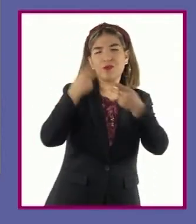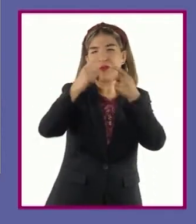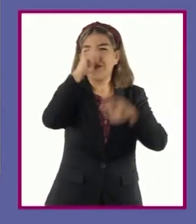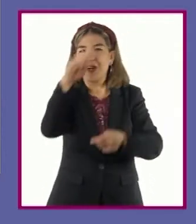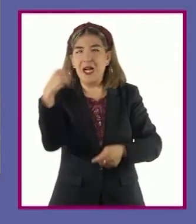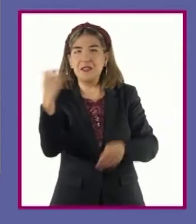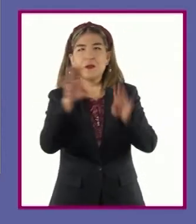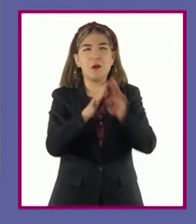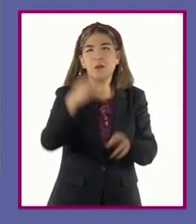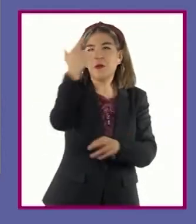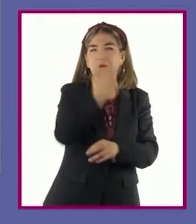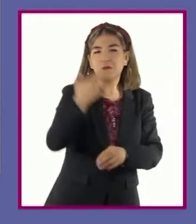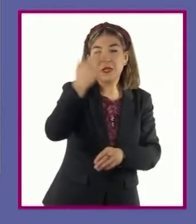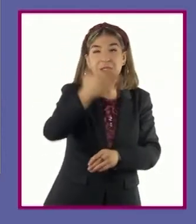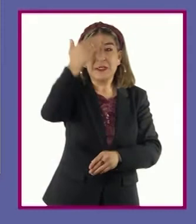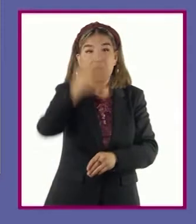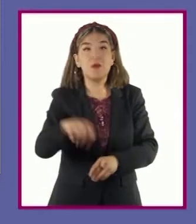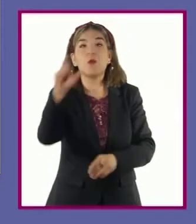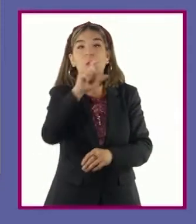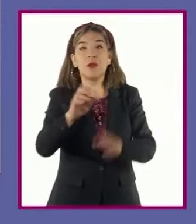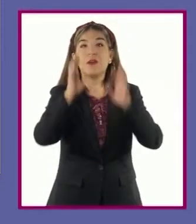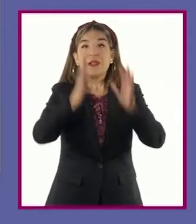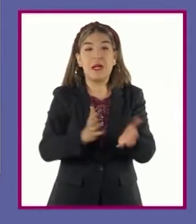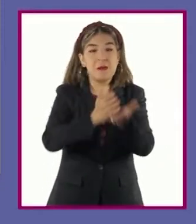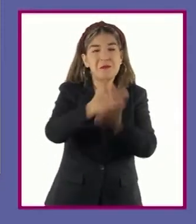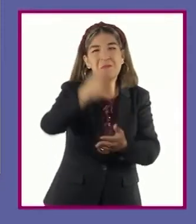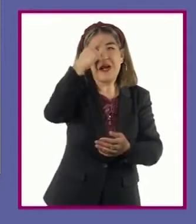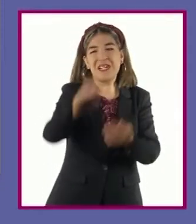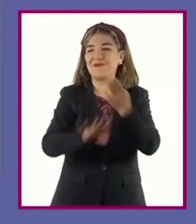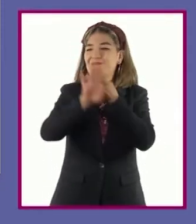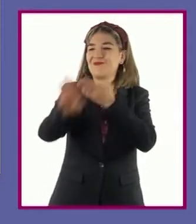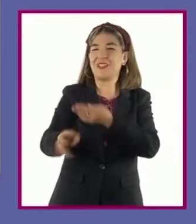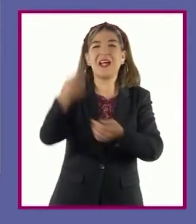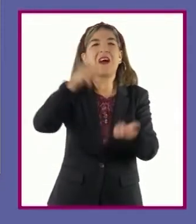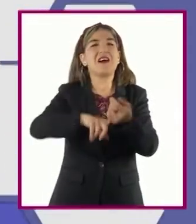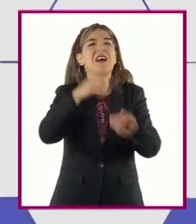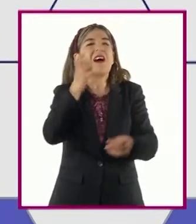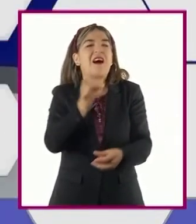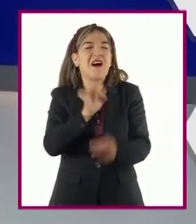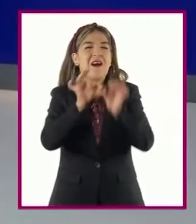analizar y saber cuándo intervenir para evitar conflictos.